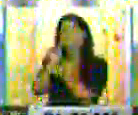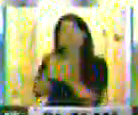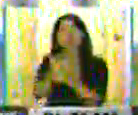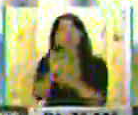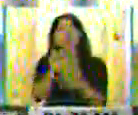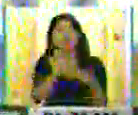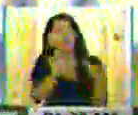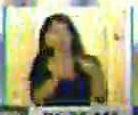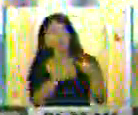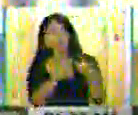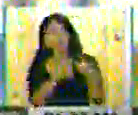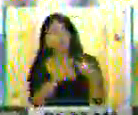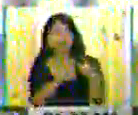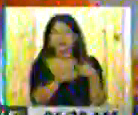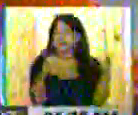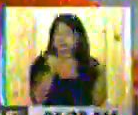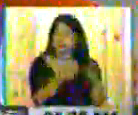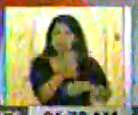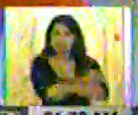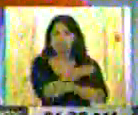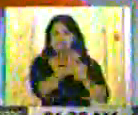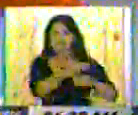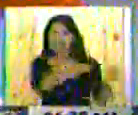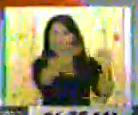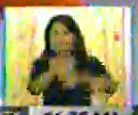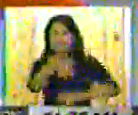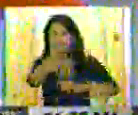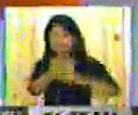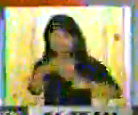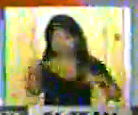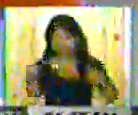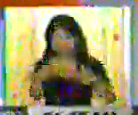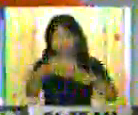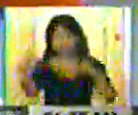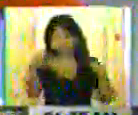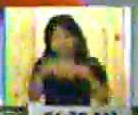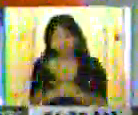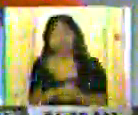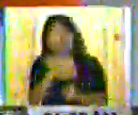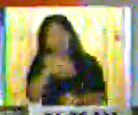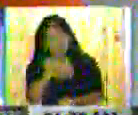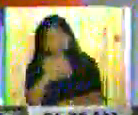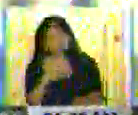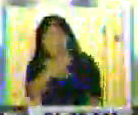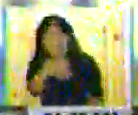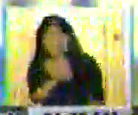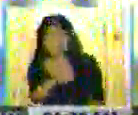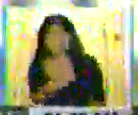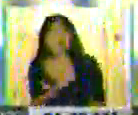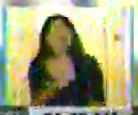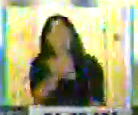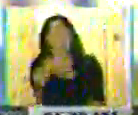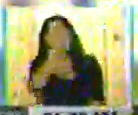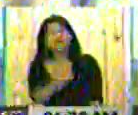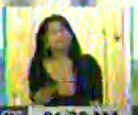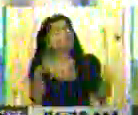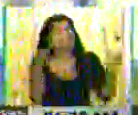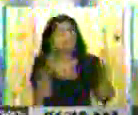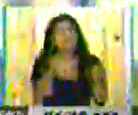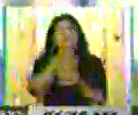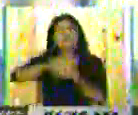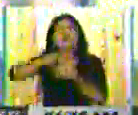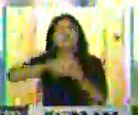pero el Jesús Torrealba, que representa a la MUD, fue a la mesa de diálogo. Claro. Entonces, por eso yo me hago la siguiente pregunta. ¿A quién representa